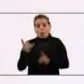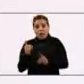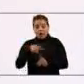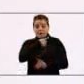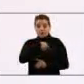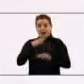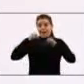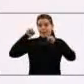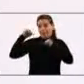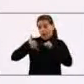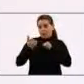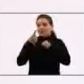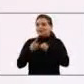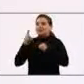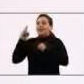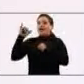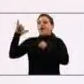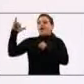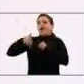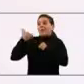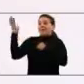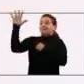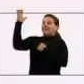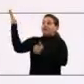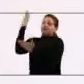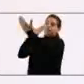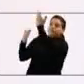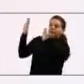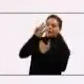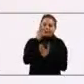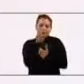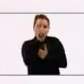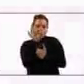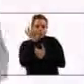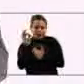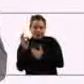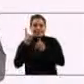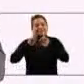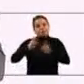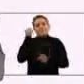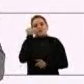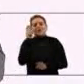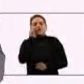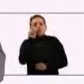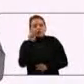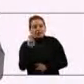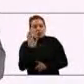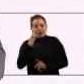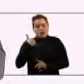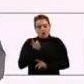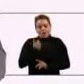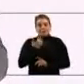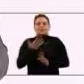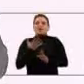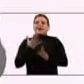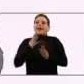Juventud, que quieren convocar a 2.000 o 2.500 jóvenes de todo el país. Y también turismo para